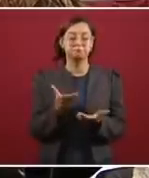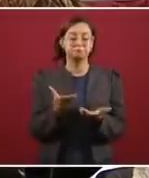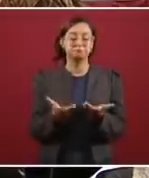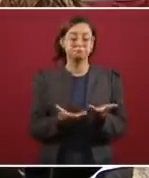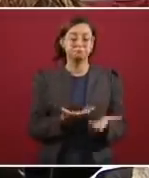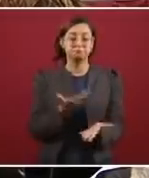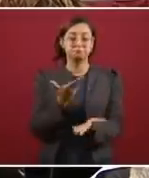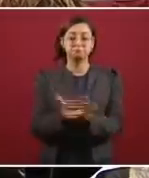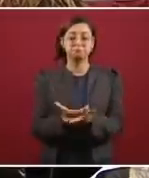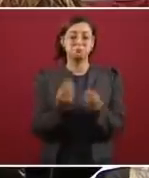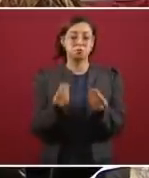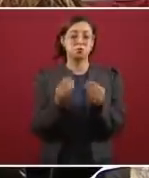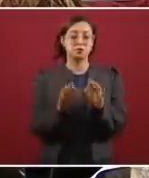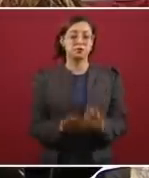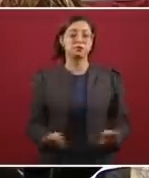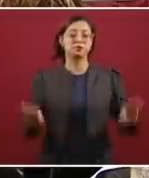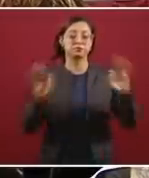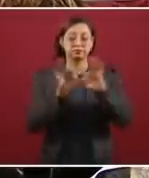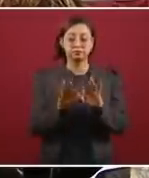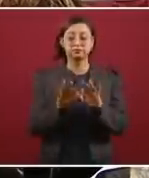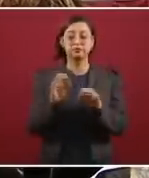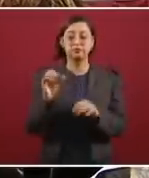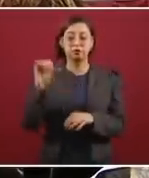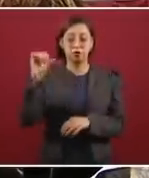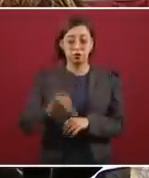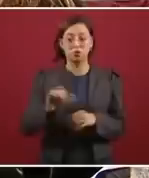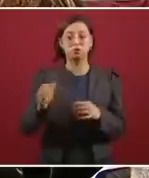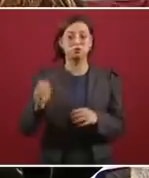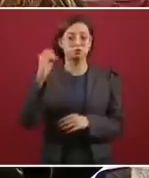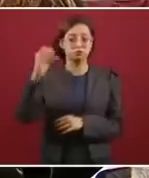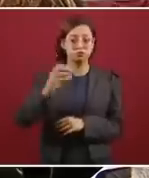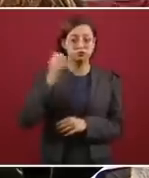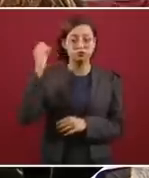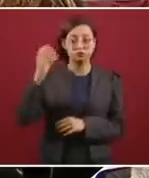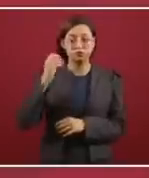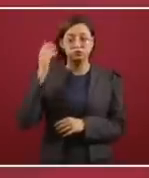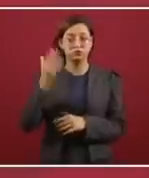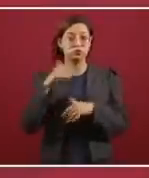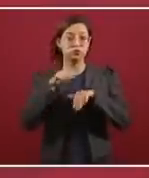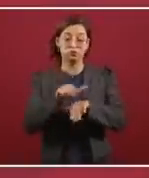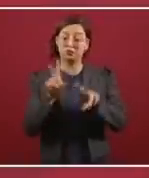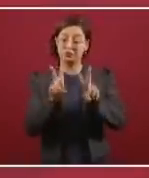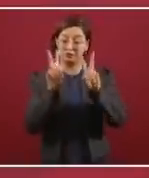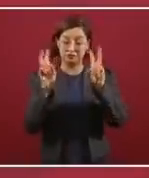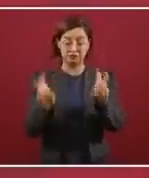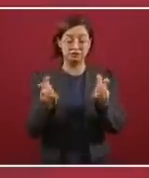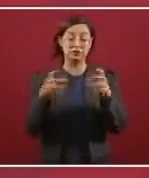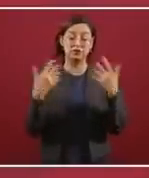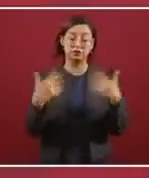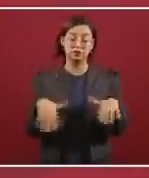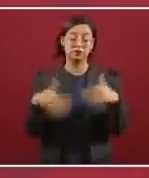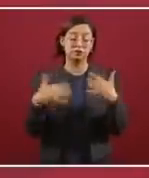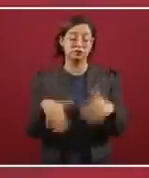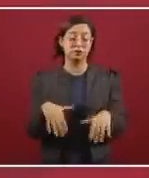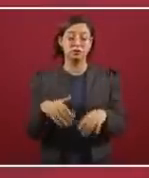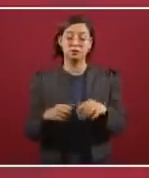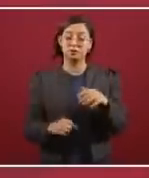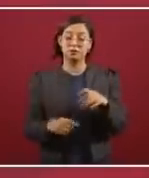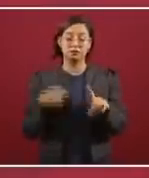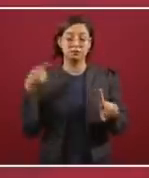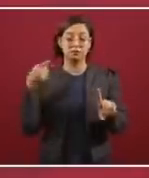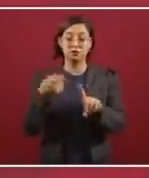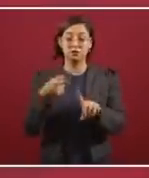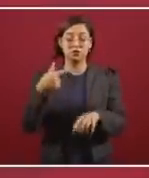importante esta conferencia sobre un tema fundamental. Yo tengo